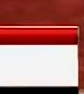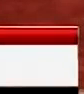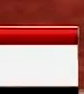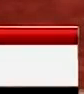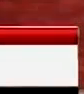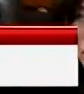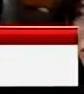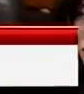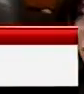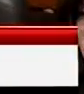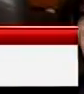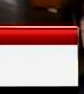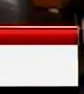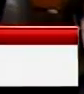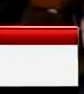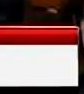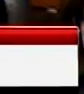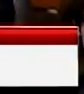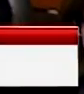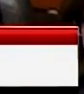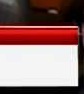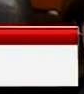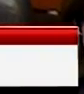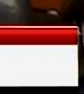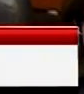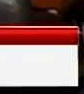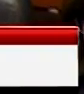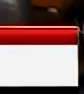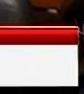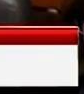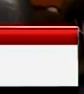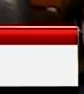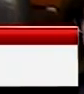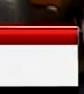gracias este colega richard